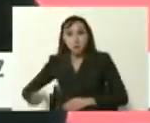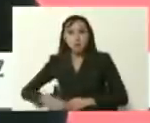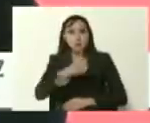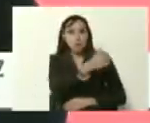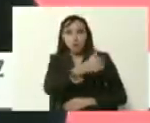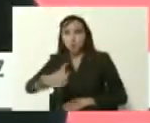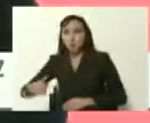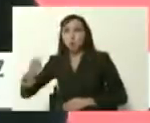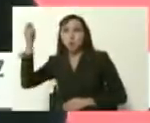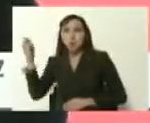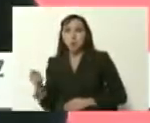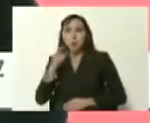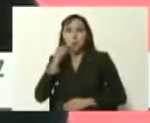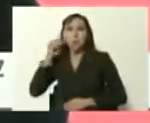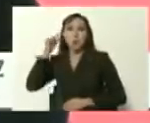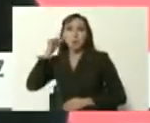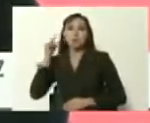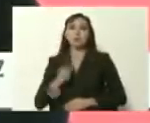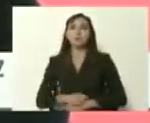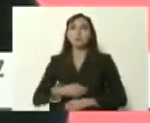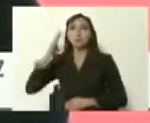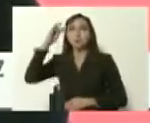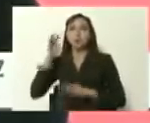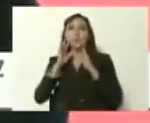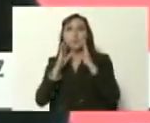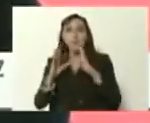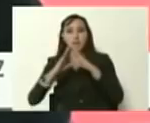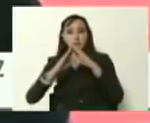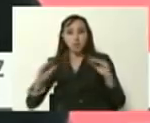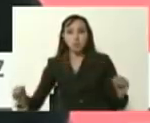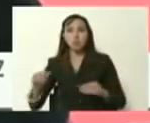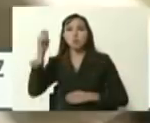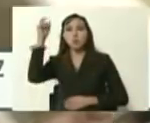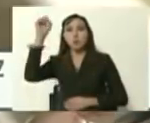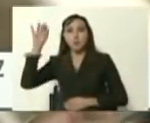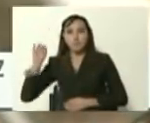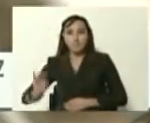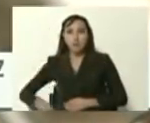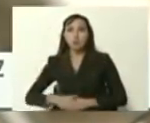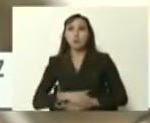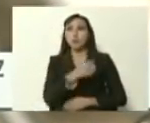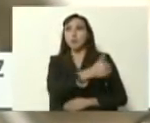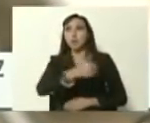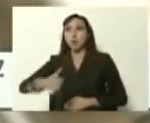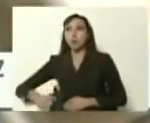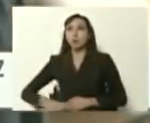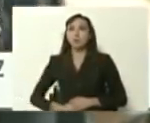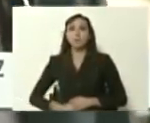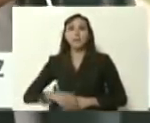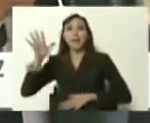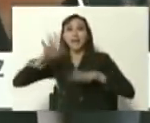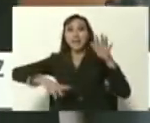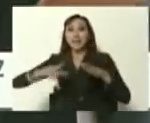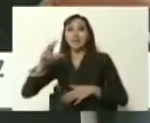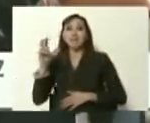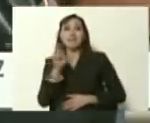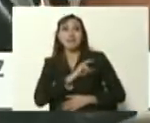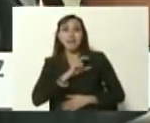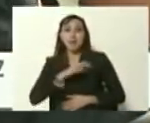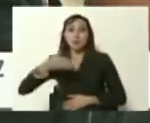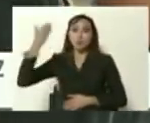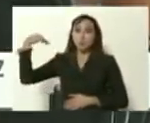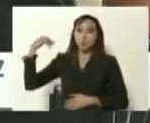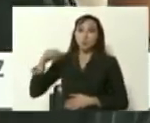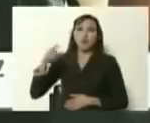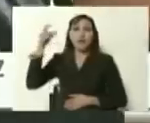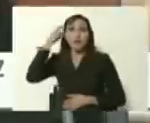diputadas. Y Dios bendiga a todos los pastores y a las pastoras presentes, y por supuesto el 15 de enero, que fue el día del pastor y